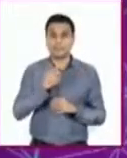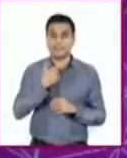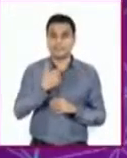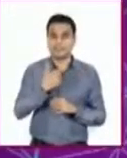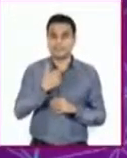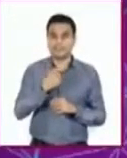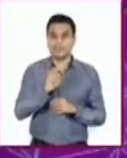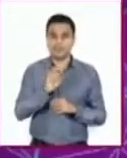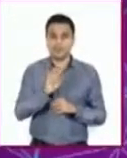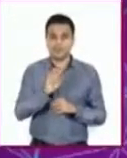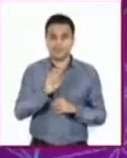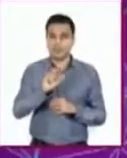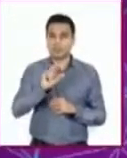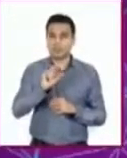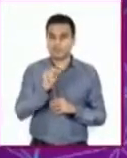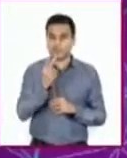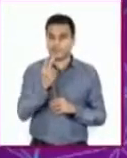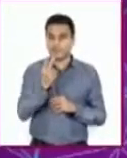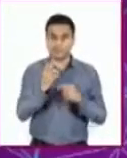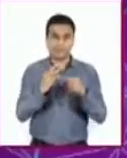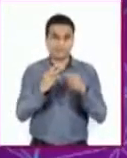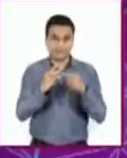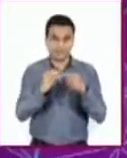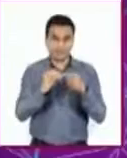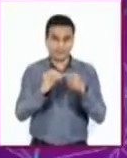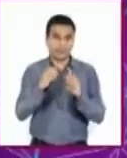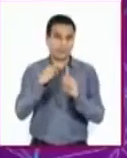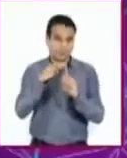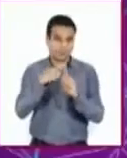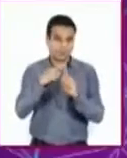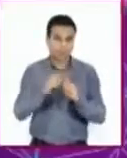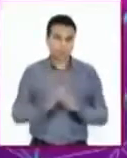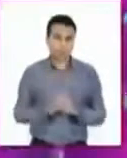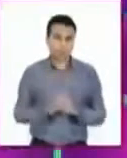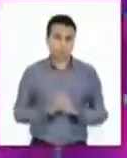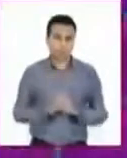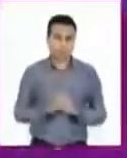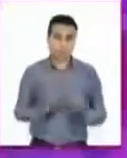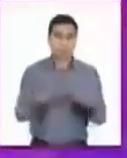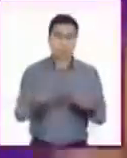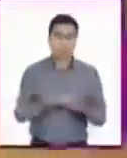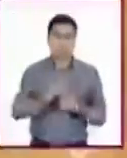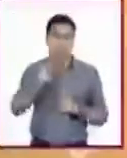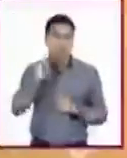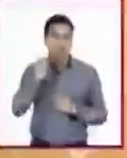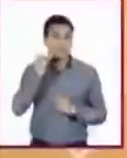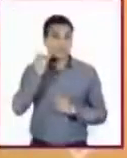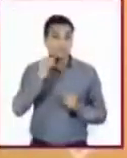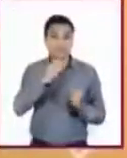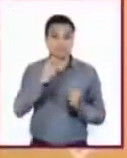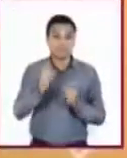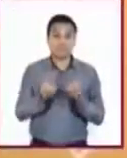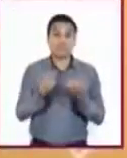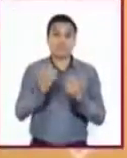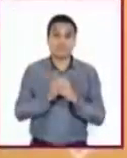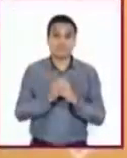3.137 enteros 82 centésimos positivo. Por lo tanto, José cobró en esa